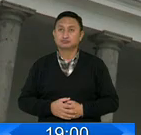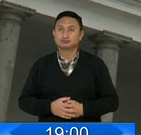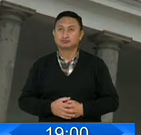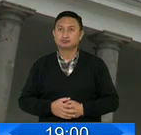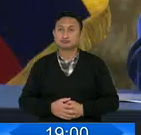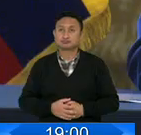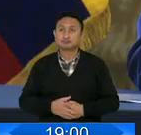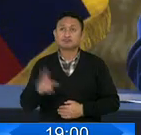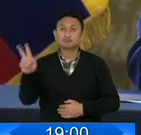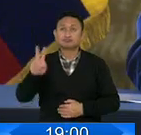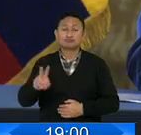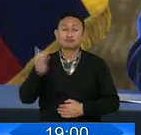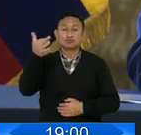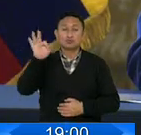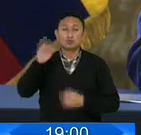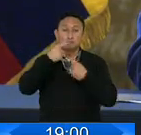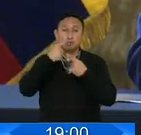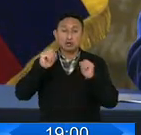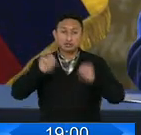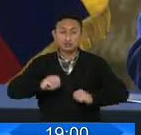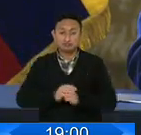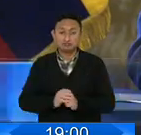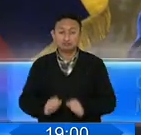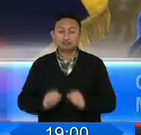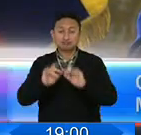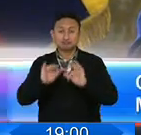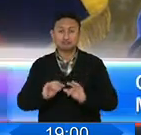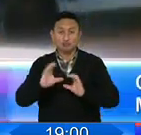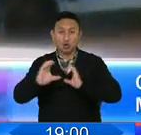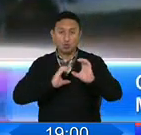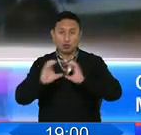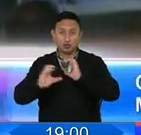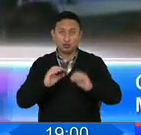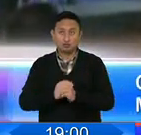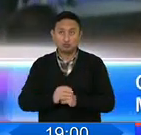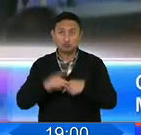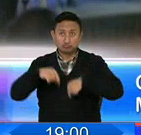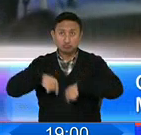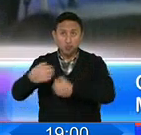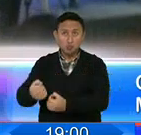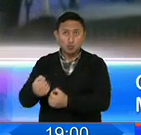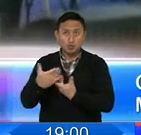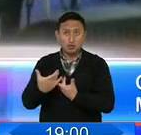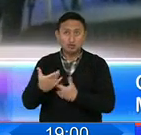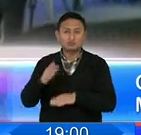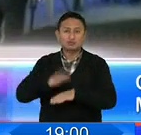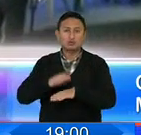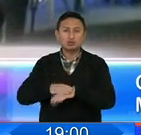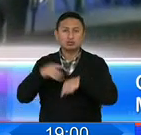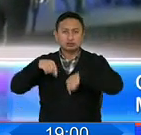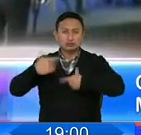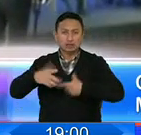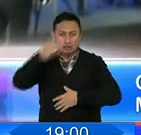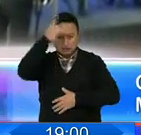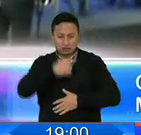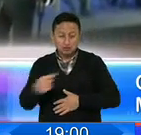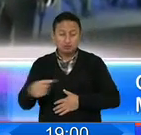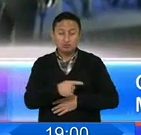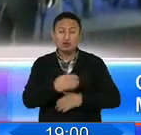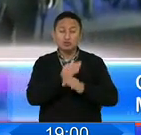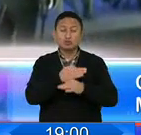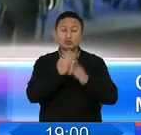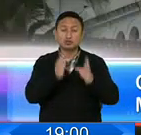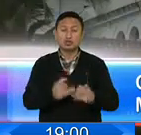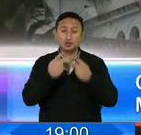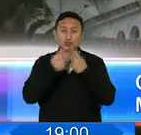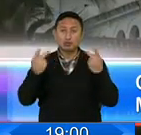este viernes 19 de marzo por parte de la Secretaría de Comunicación, en donde se comunicó el motivo por el que se decidió vacunar a varios funcionarios